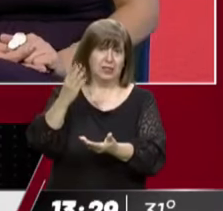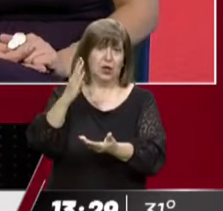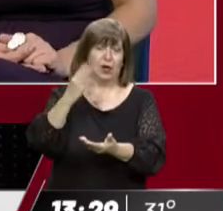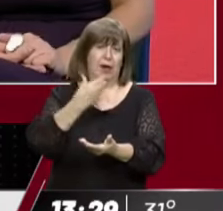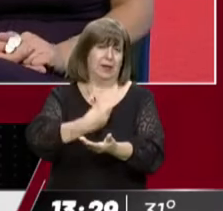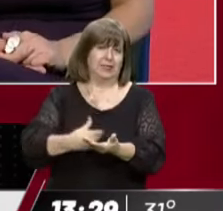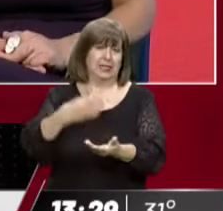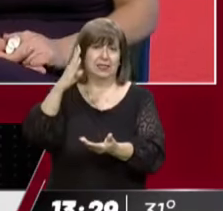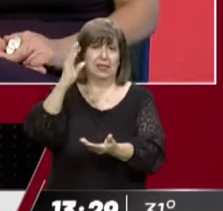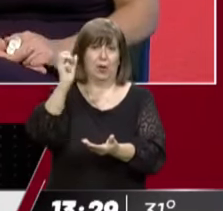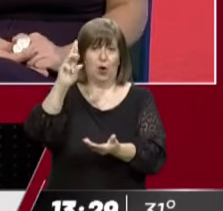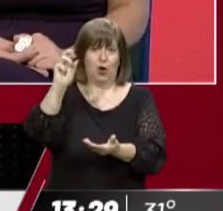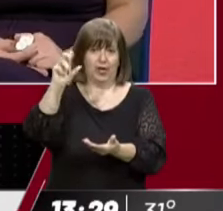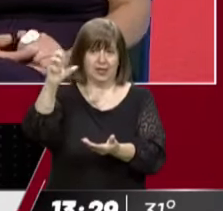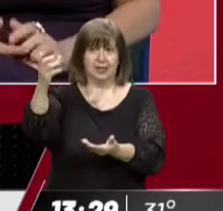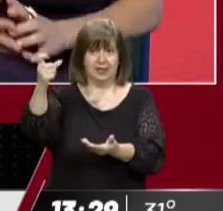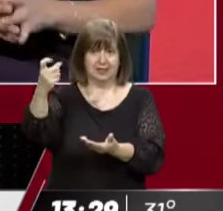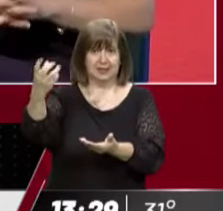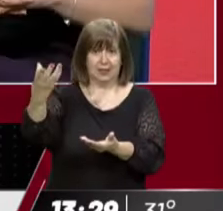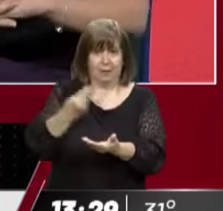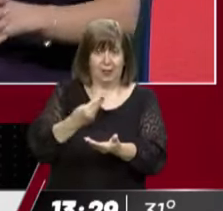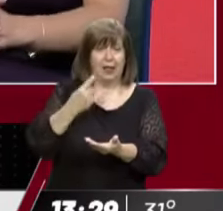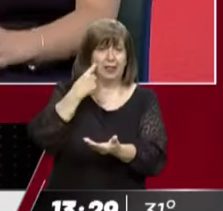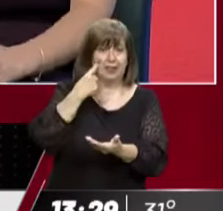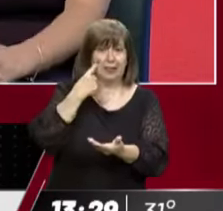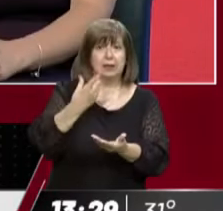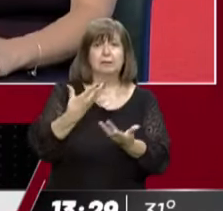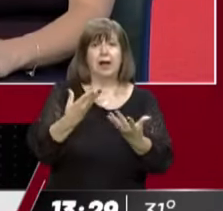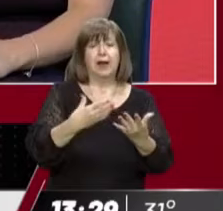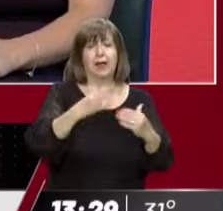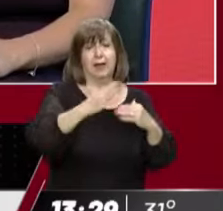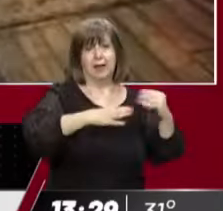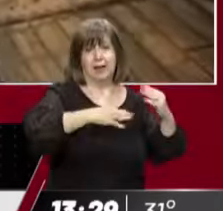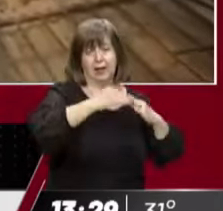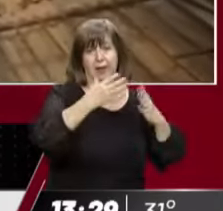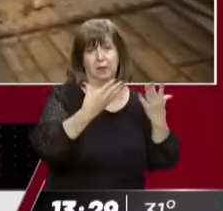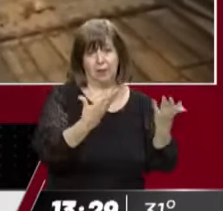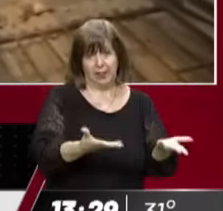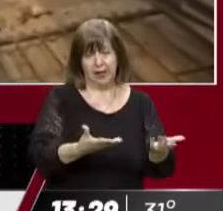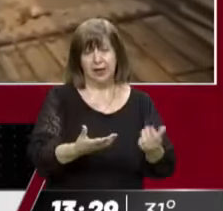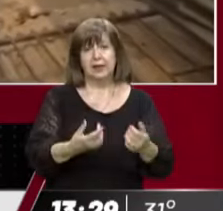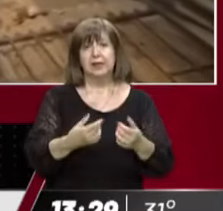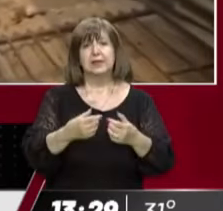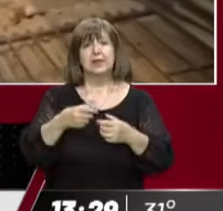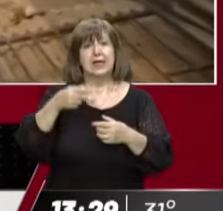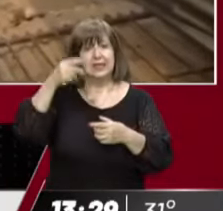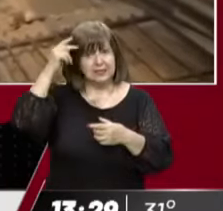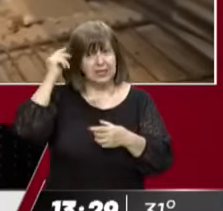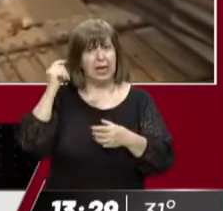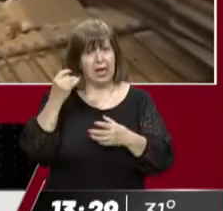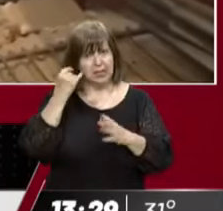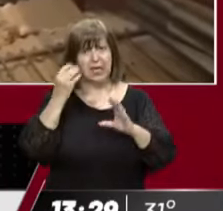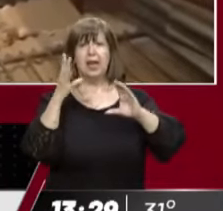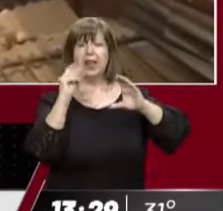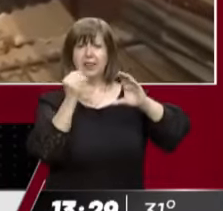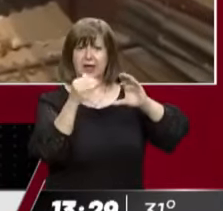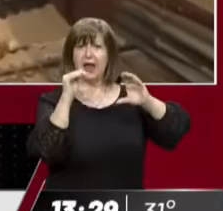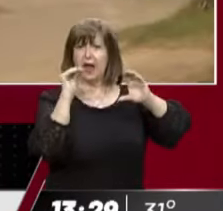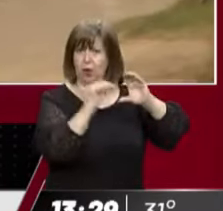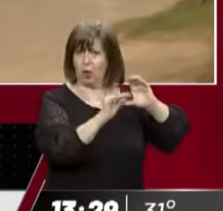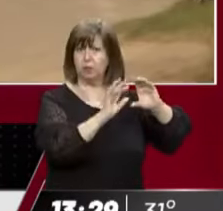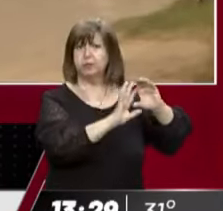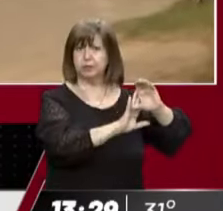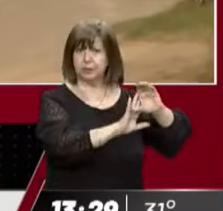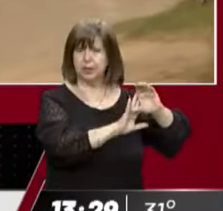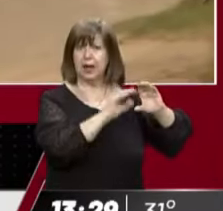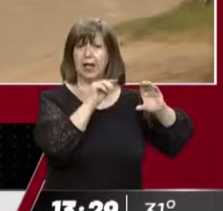todos necesitan recursos. Y para el estado de excepción, viste que Chile está en un estado de excepción por emergencia forestal.